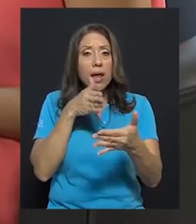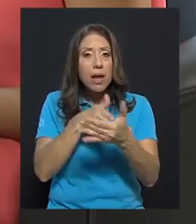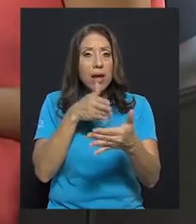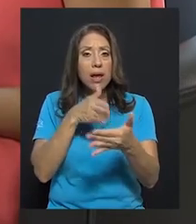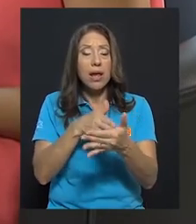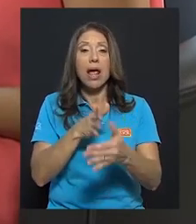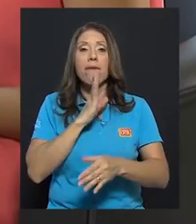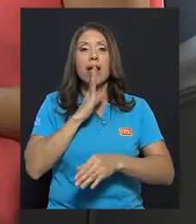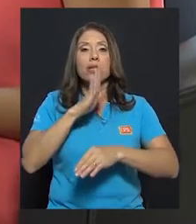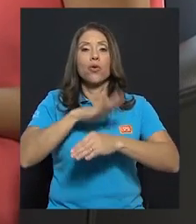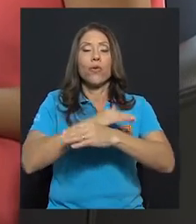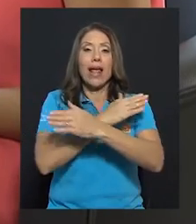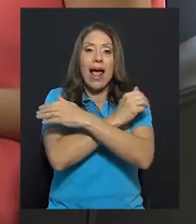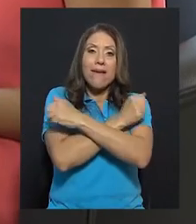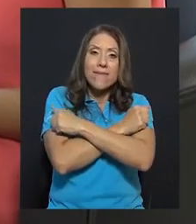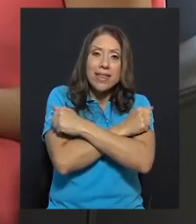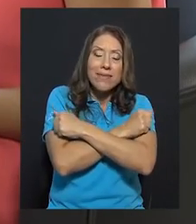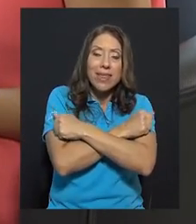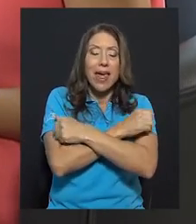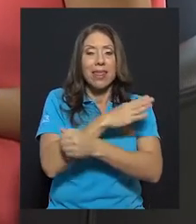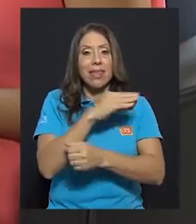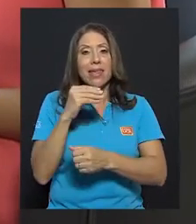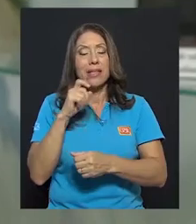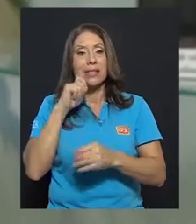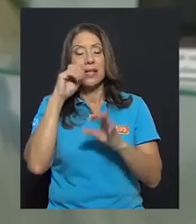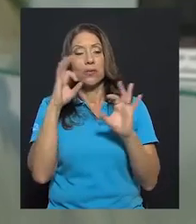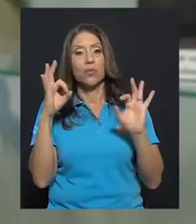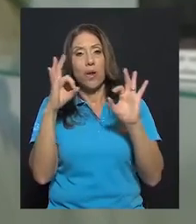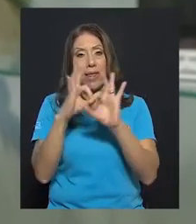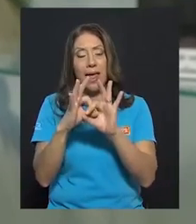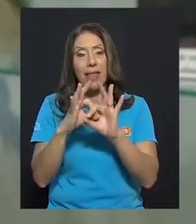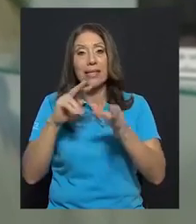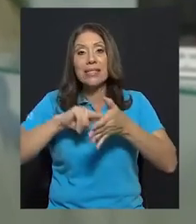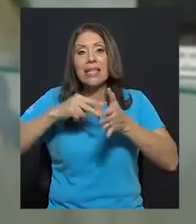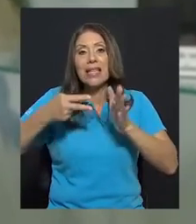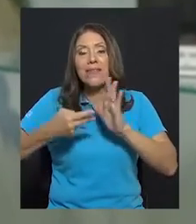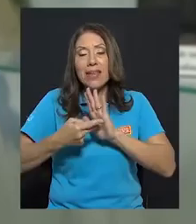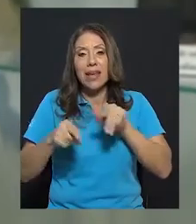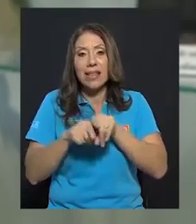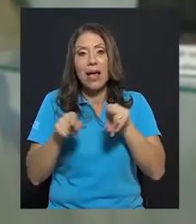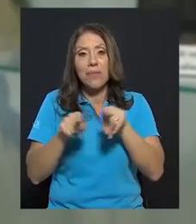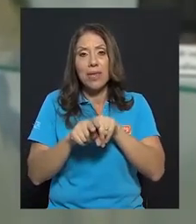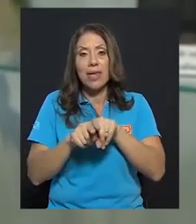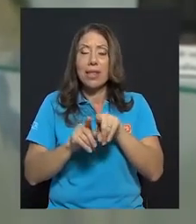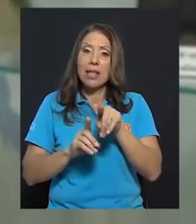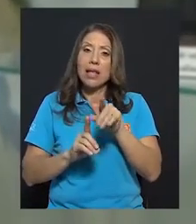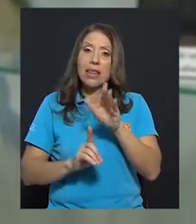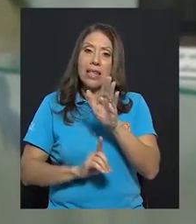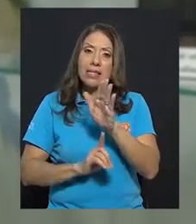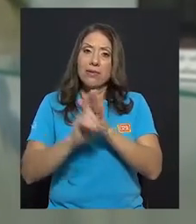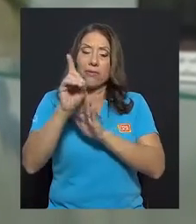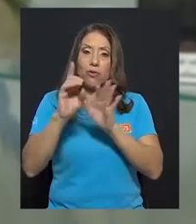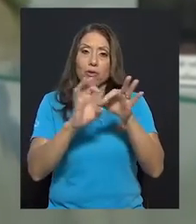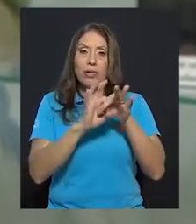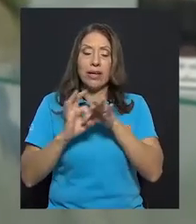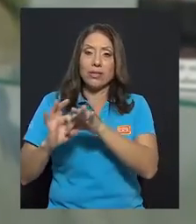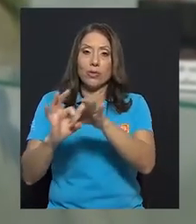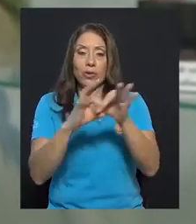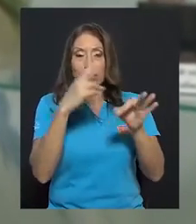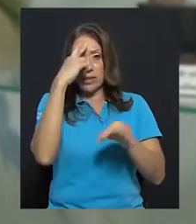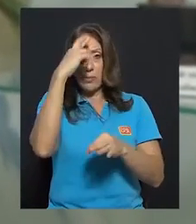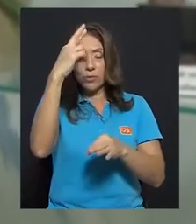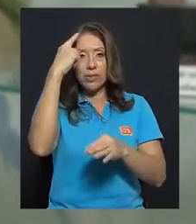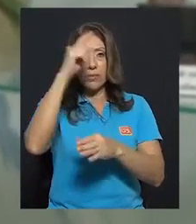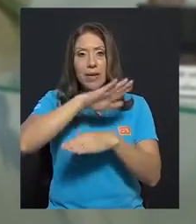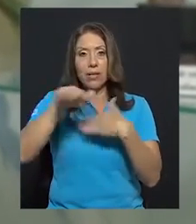el hablar de afectividad y sexualidad implica también el desarrollo de relaciones respetuosas para todas las